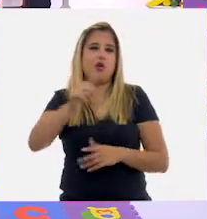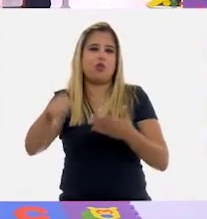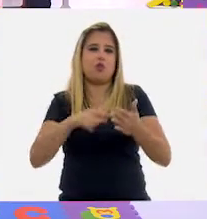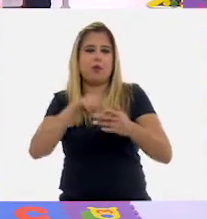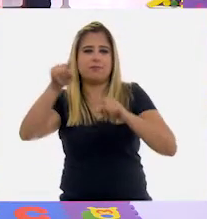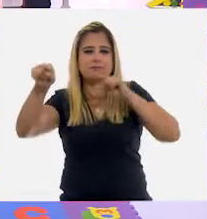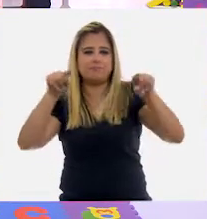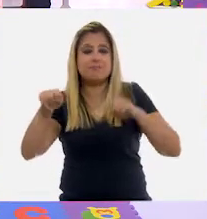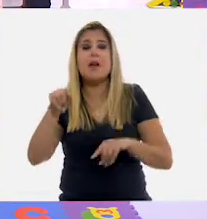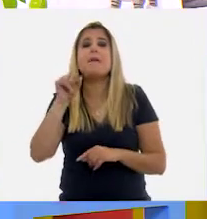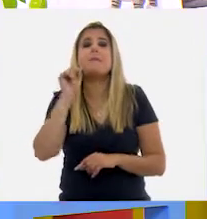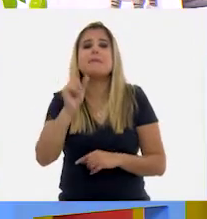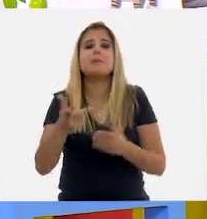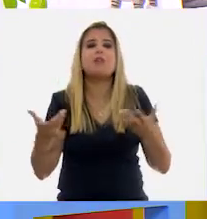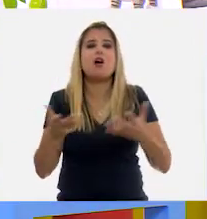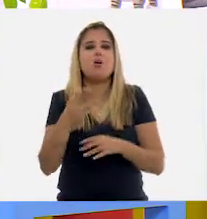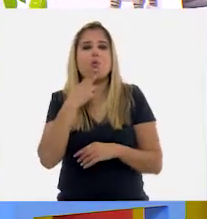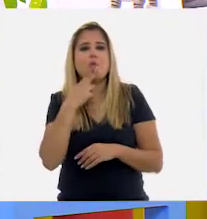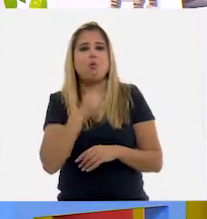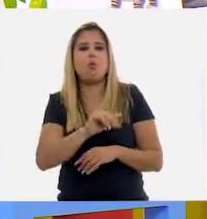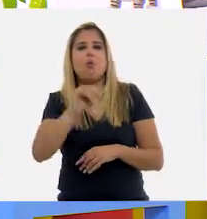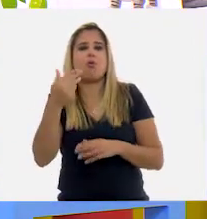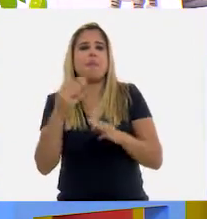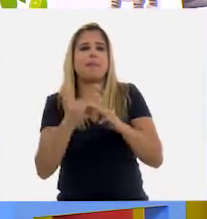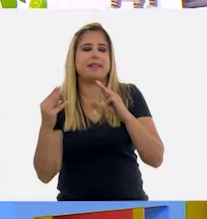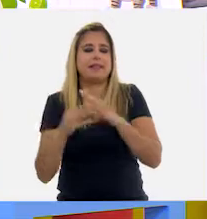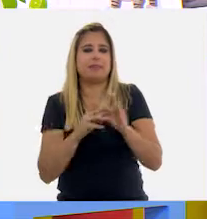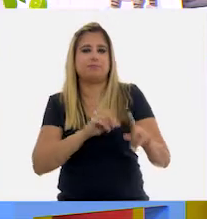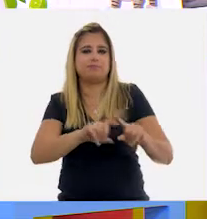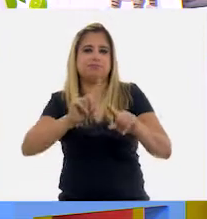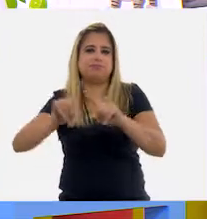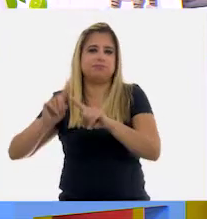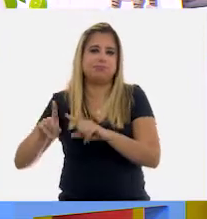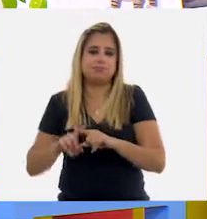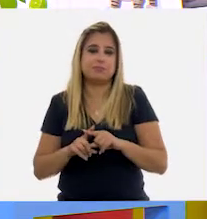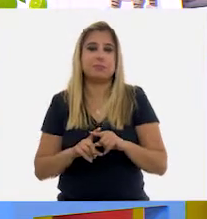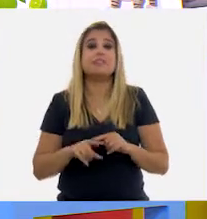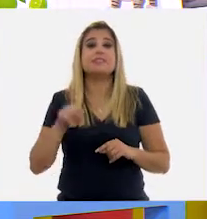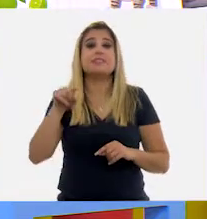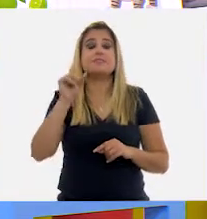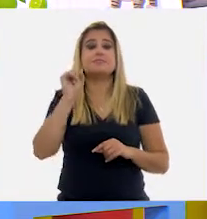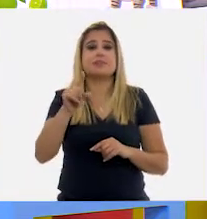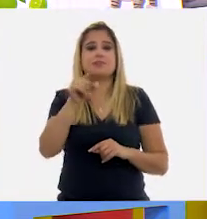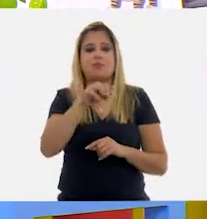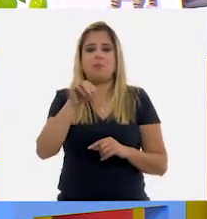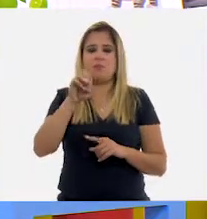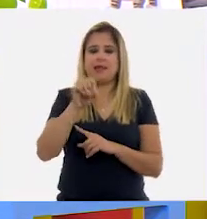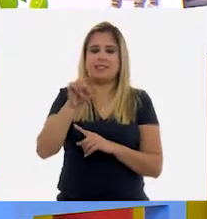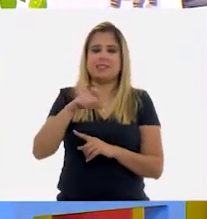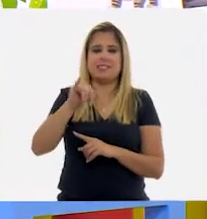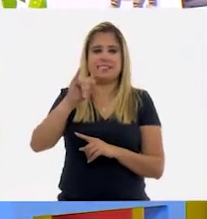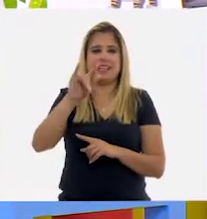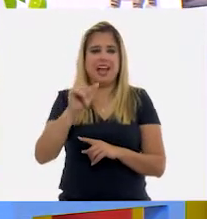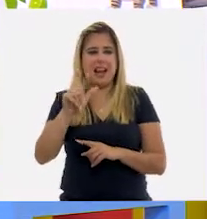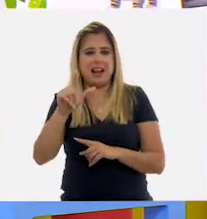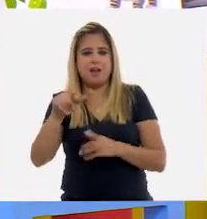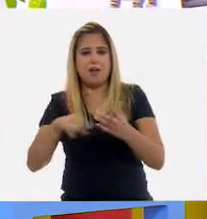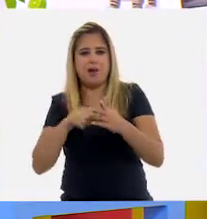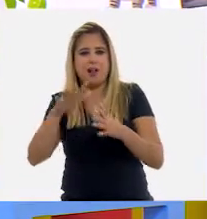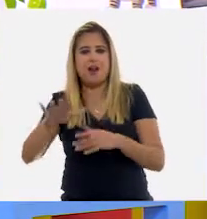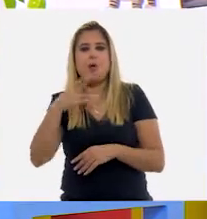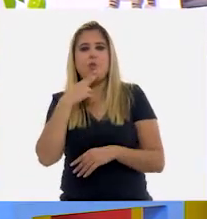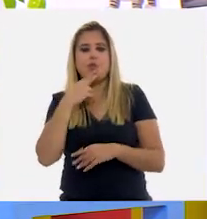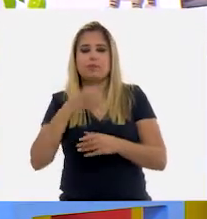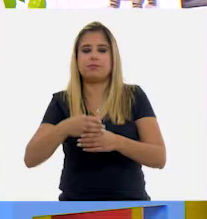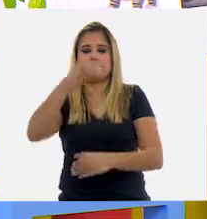pues también hacen uso de otros materiales. En el caso igual del Mezquital, se utiliza la penca del